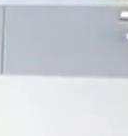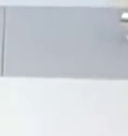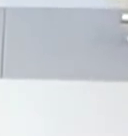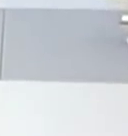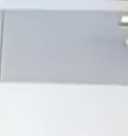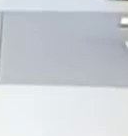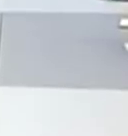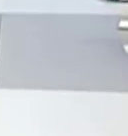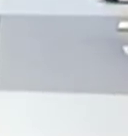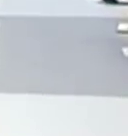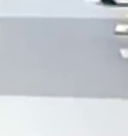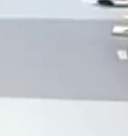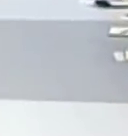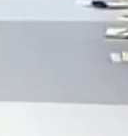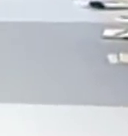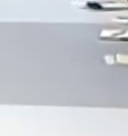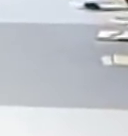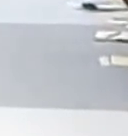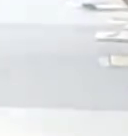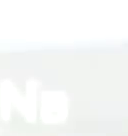Venceremos, gracias. Buenas noches, Venezuela.